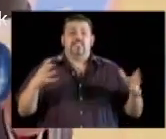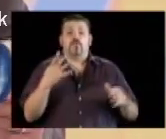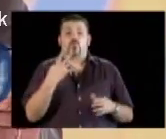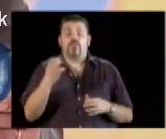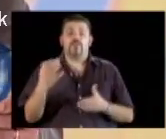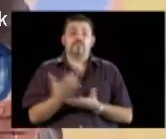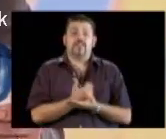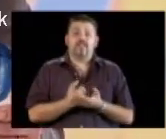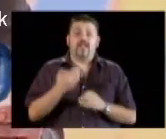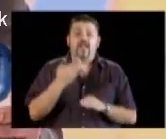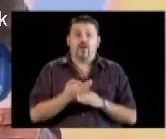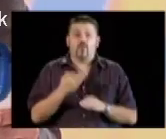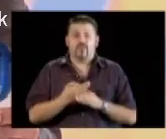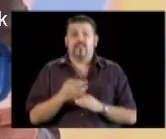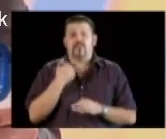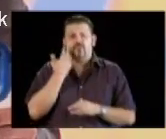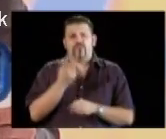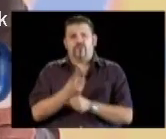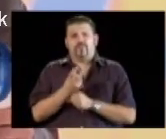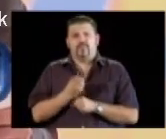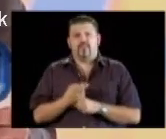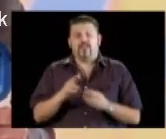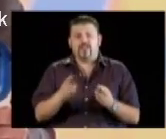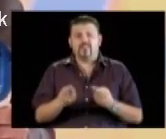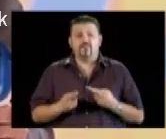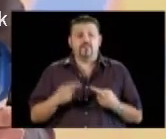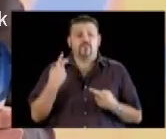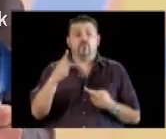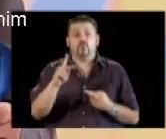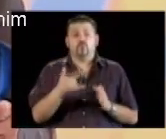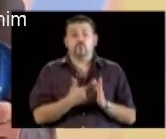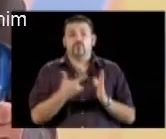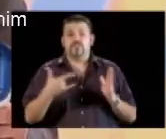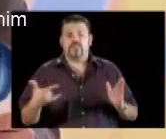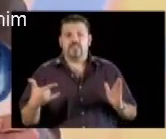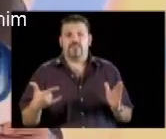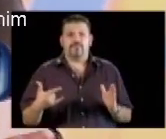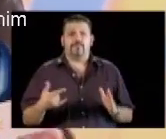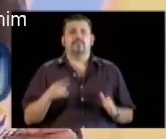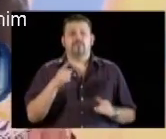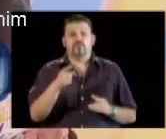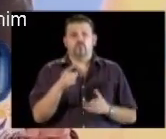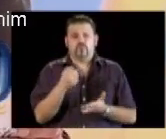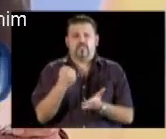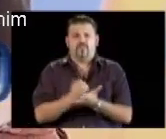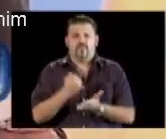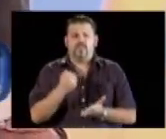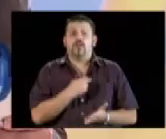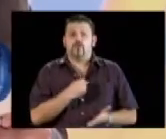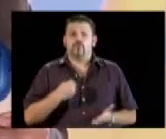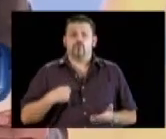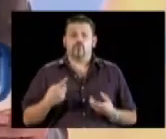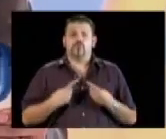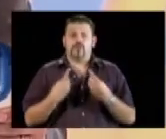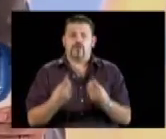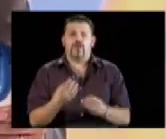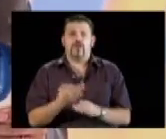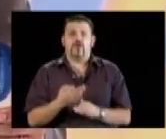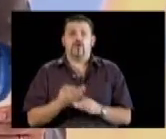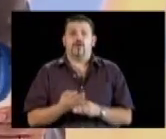y que está aquí presente, lo quiero invitar a recibir su cheque, su certificación de que le vamos a pagar,